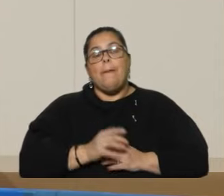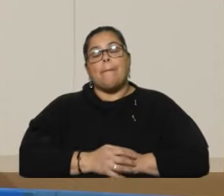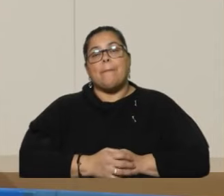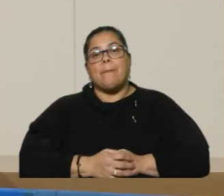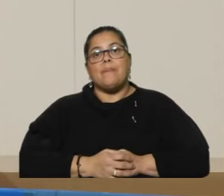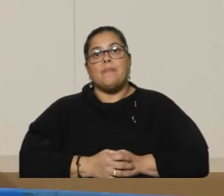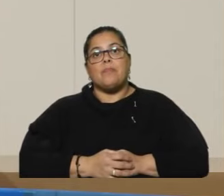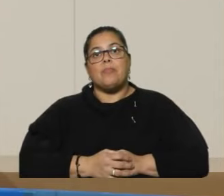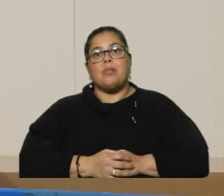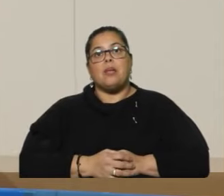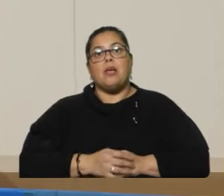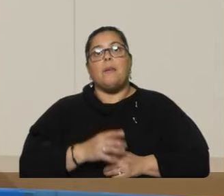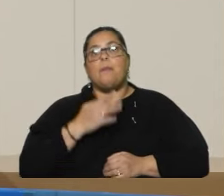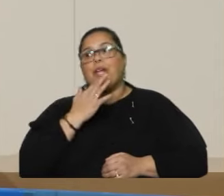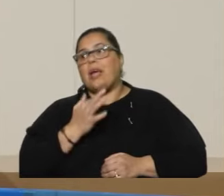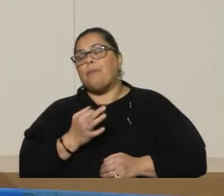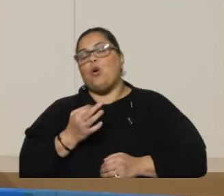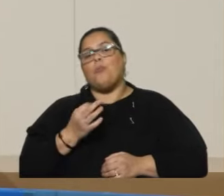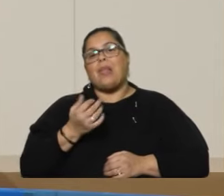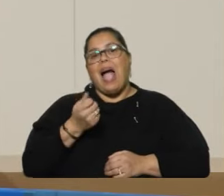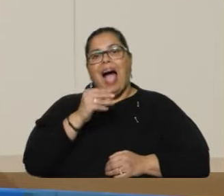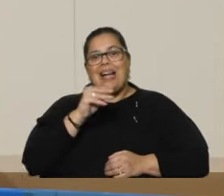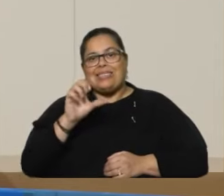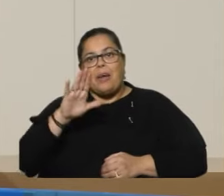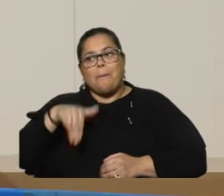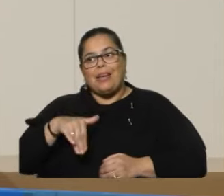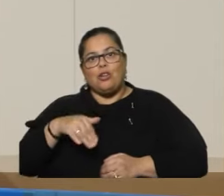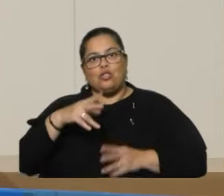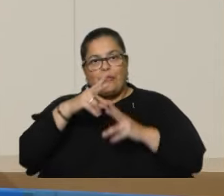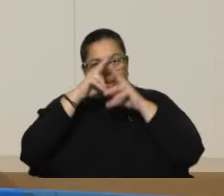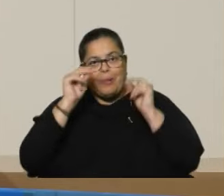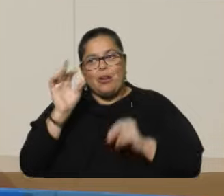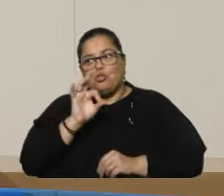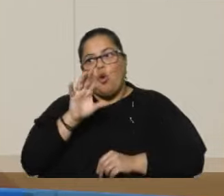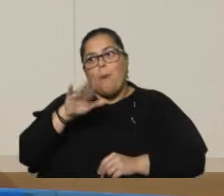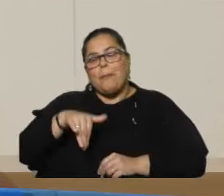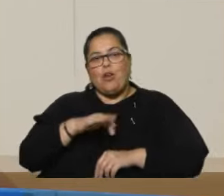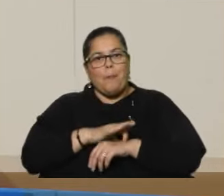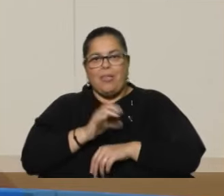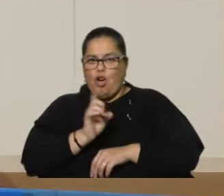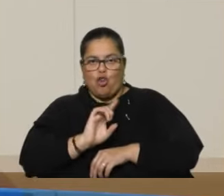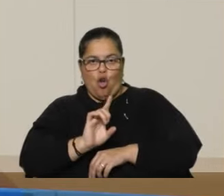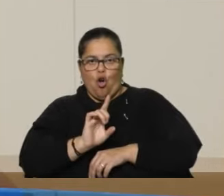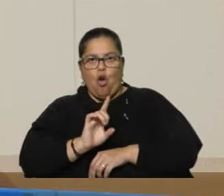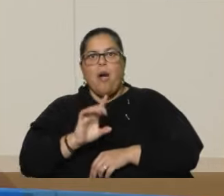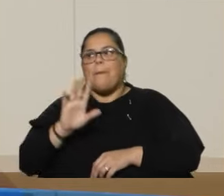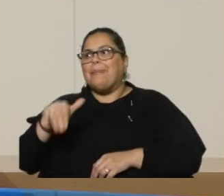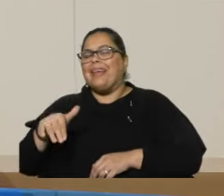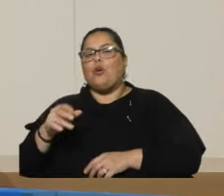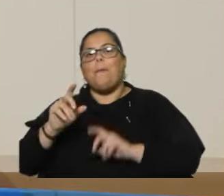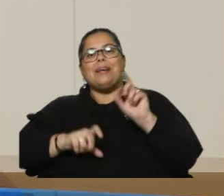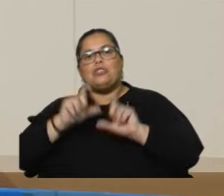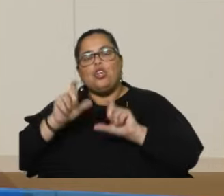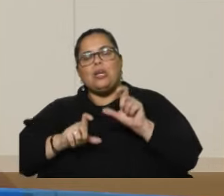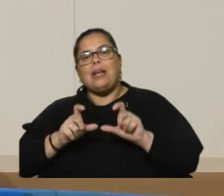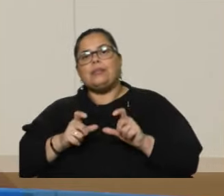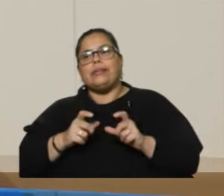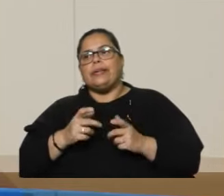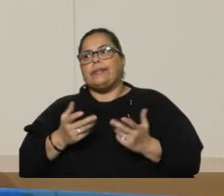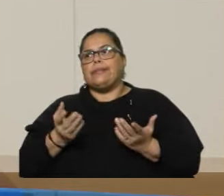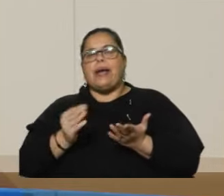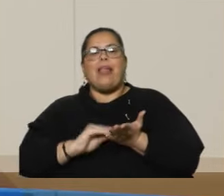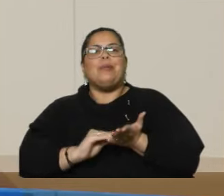no es que ACE tenga menos enfermeros o menos médicos, sí es que ACE tenga menos personas liquidando sueldos. Y eso, repetido por